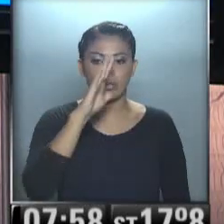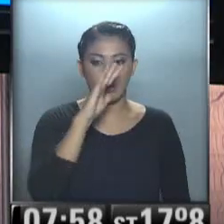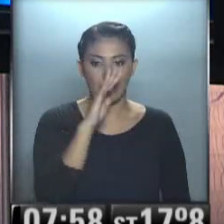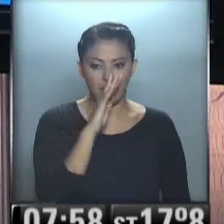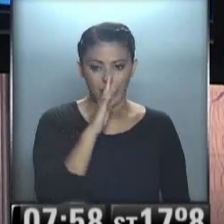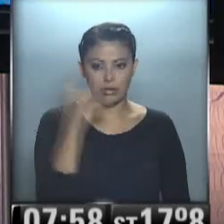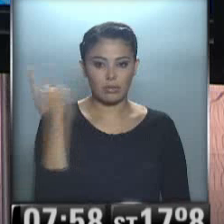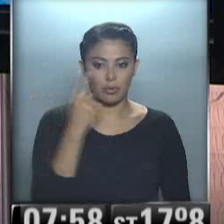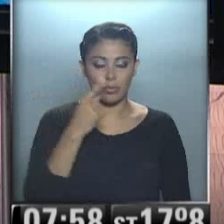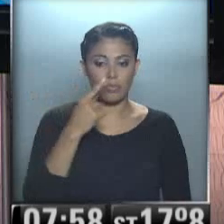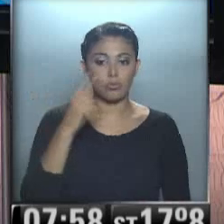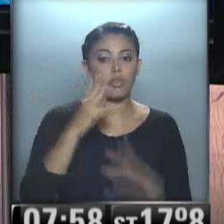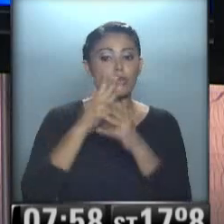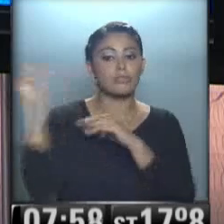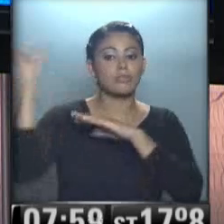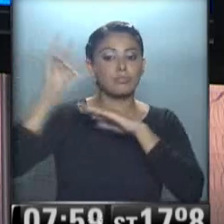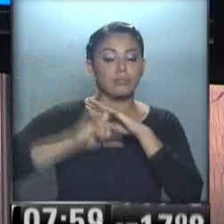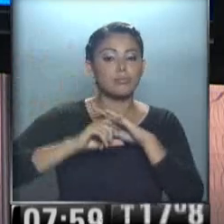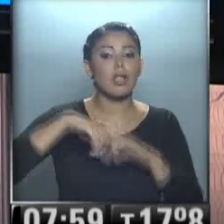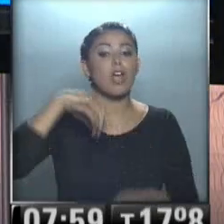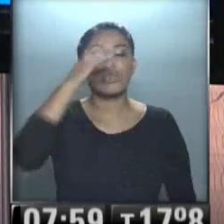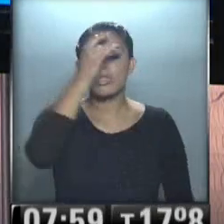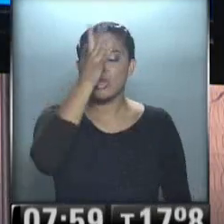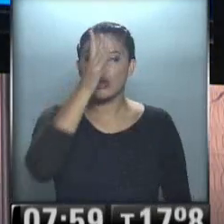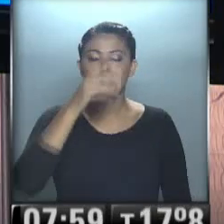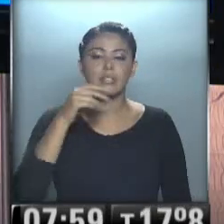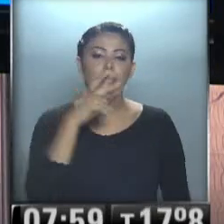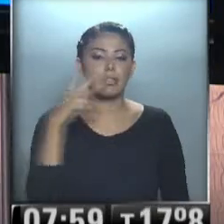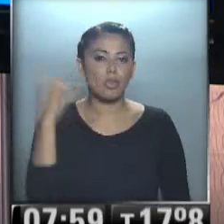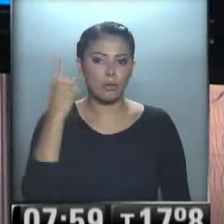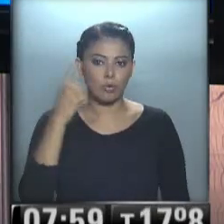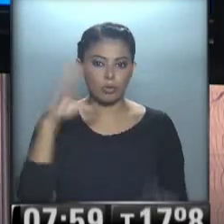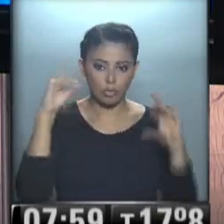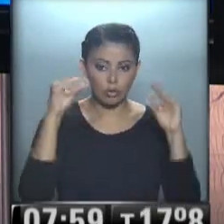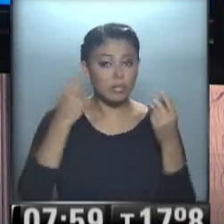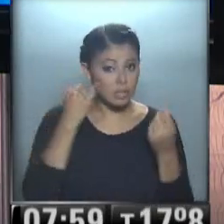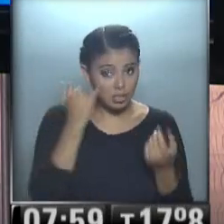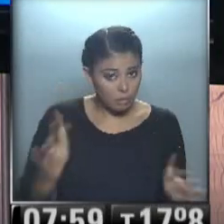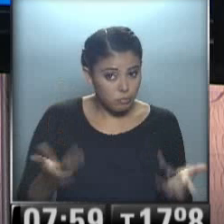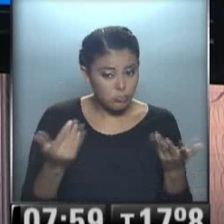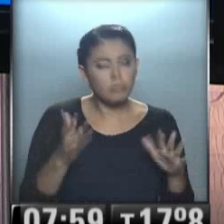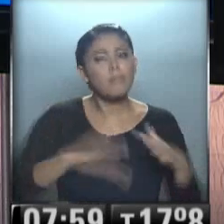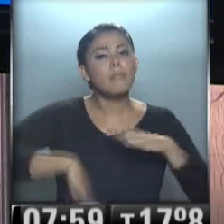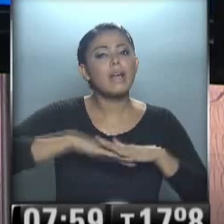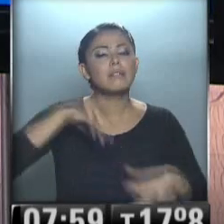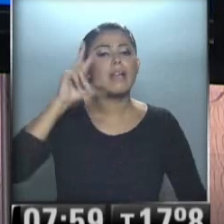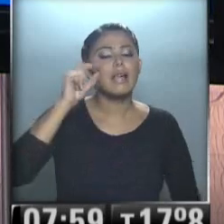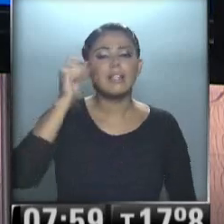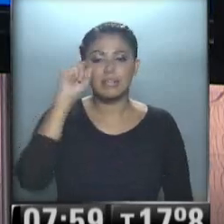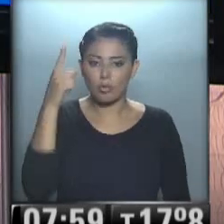minutos. Para hoy, ya se levantó, máxima 30-31 aproximadamente. Las